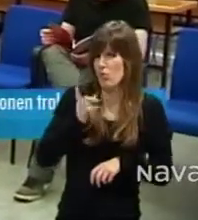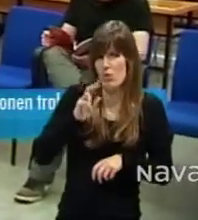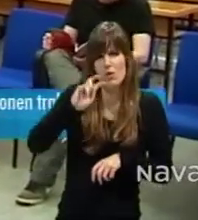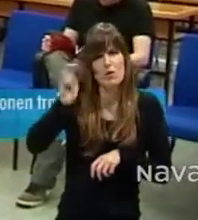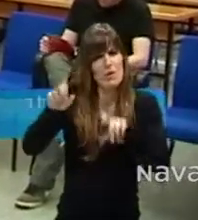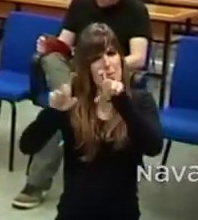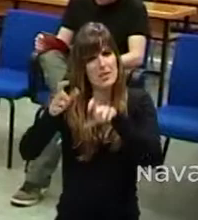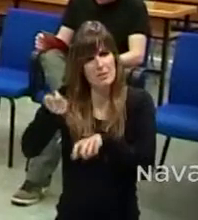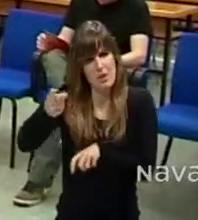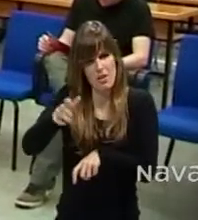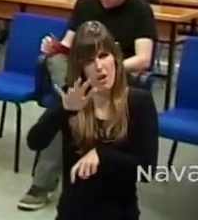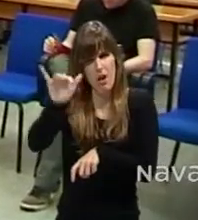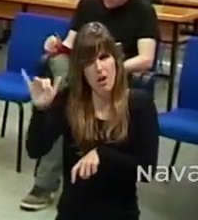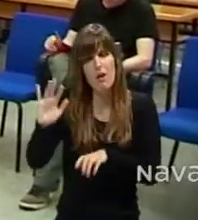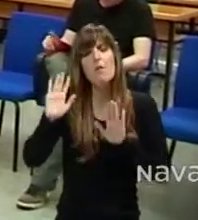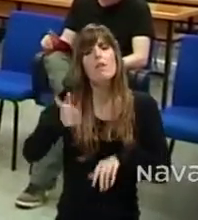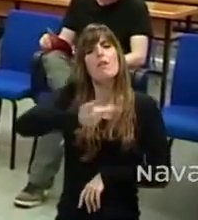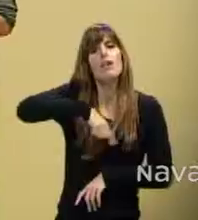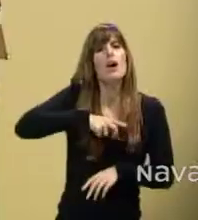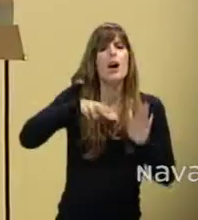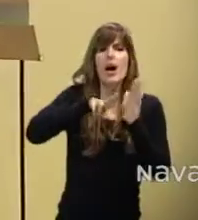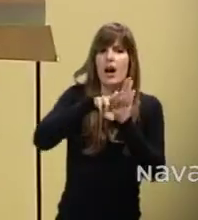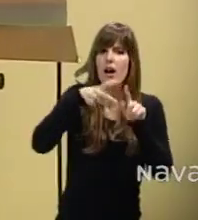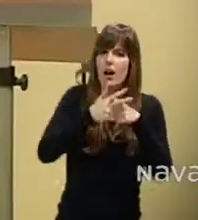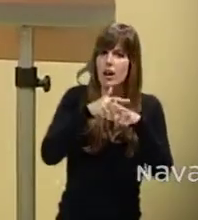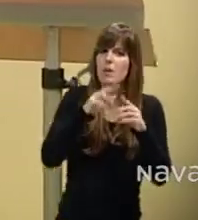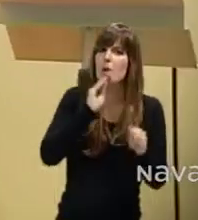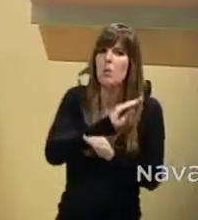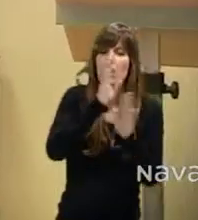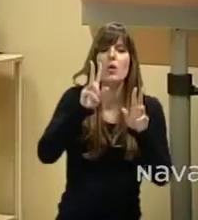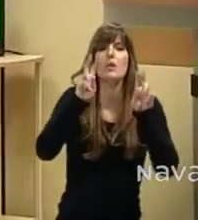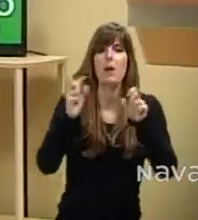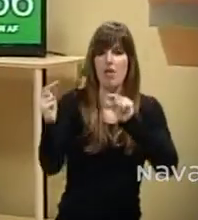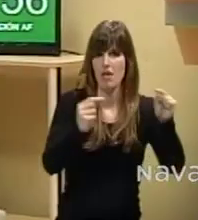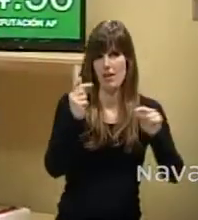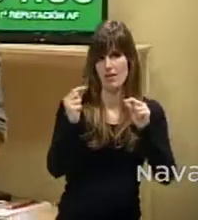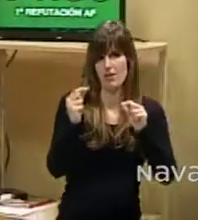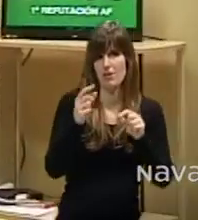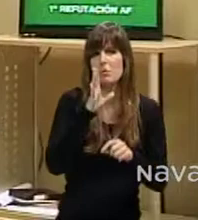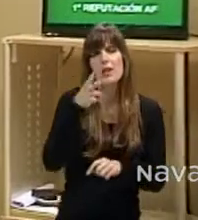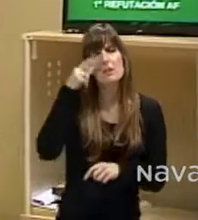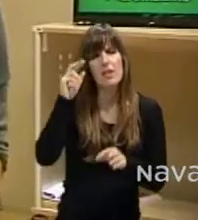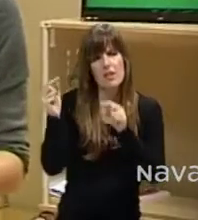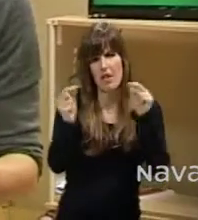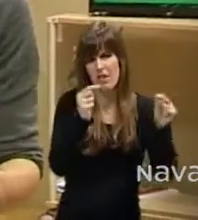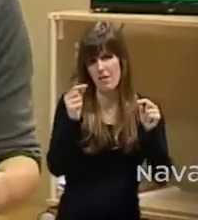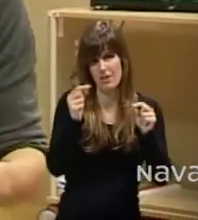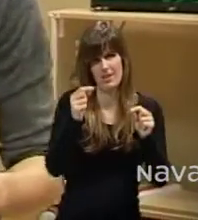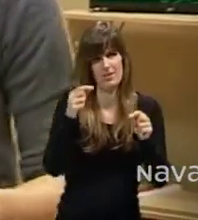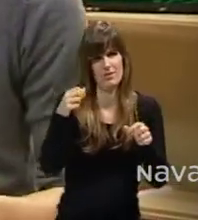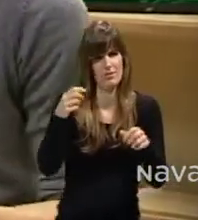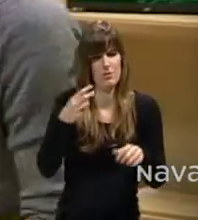claro que nuestro objetivo, nuestra herramienta mejor dicho, es el debate de competición aplicada a eso. Tenemos experiencia,